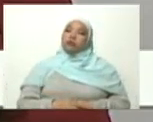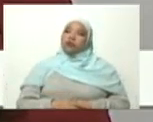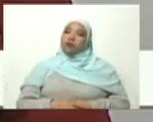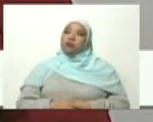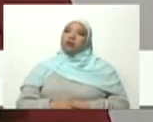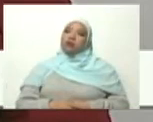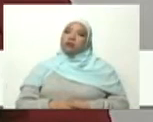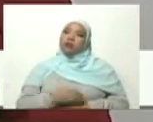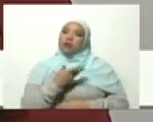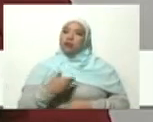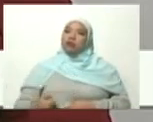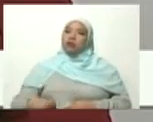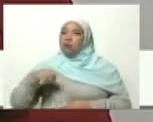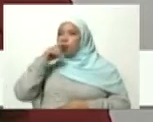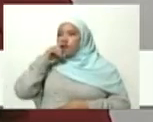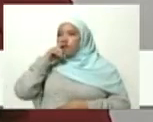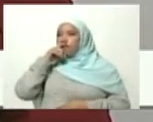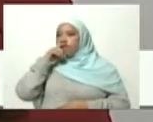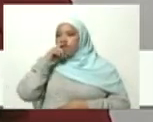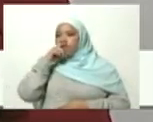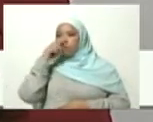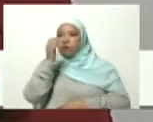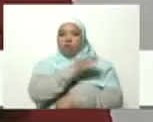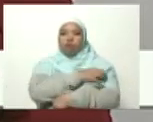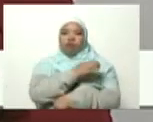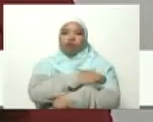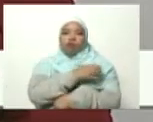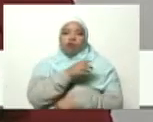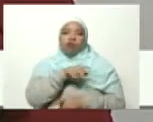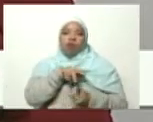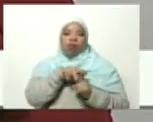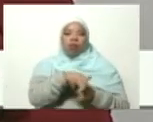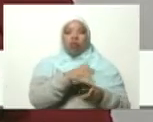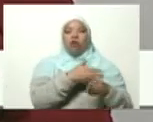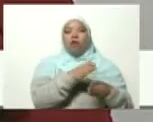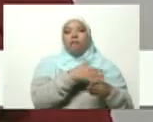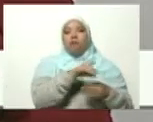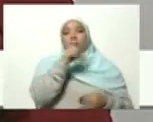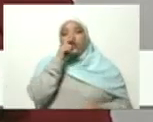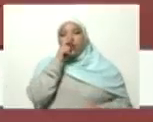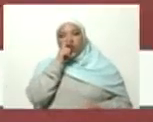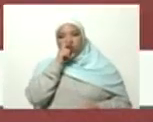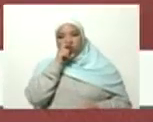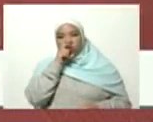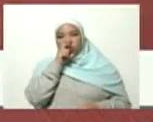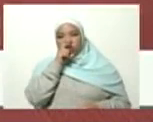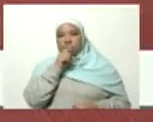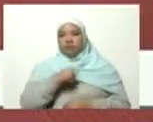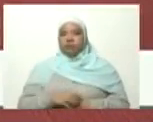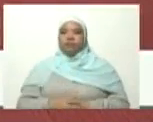Y esta oposición vive subestimando al presidente Nicolás Maduro y a todos nosotros.